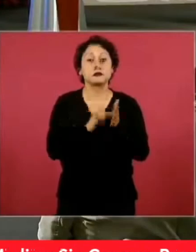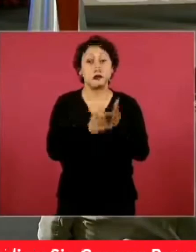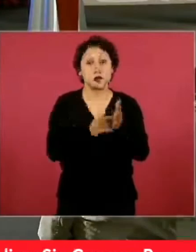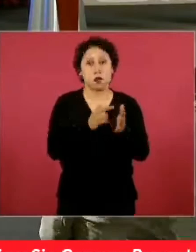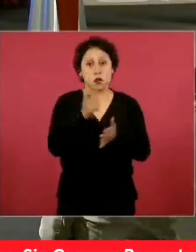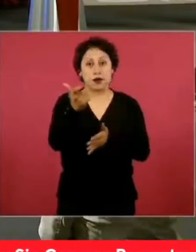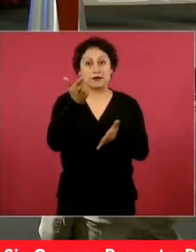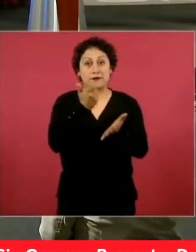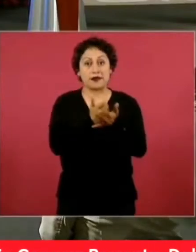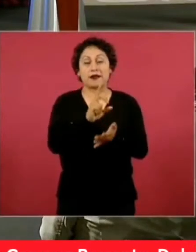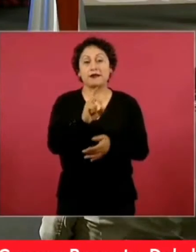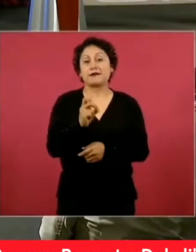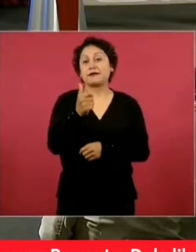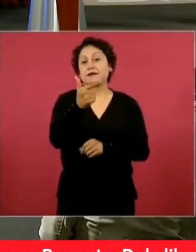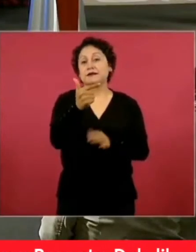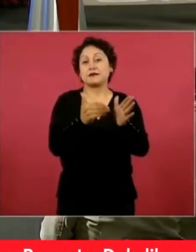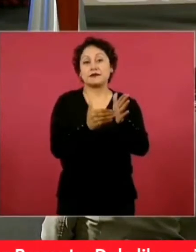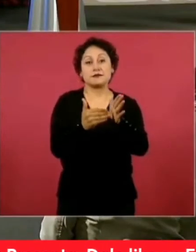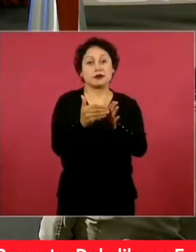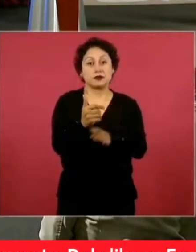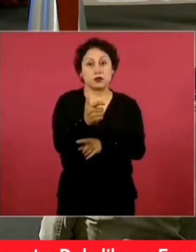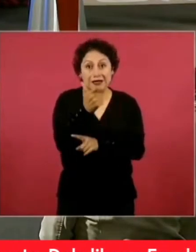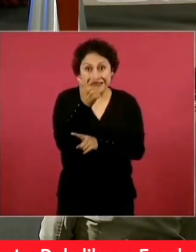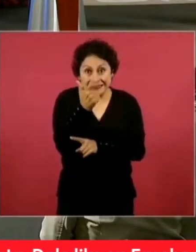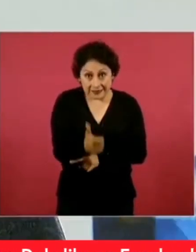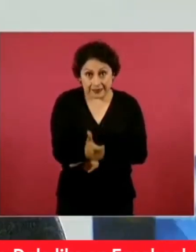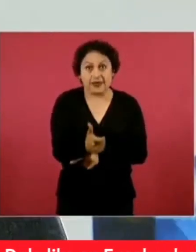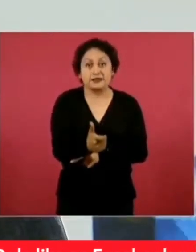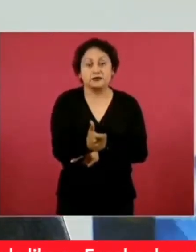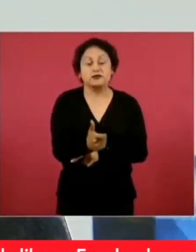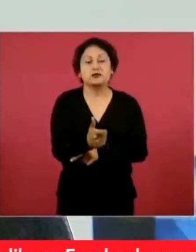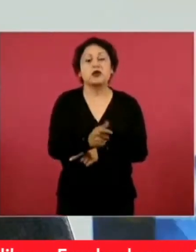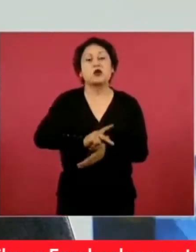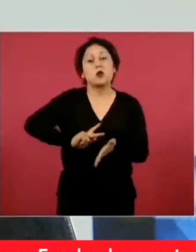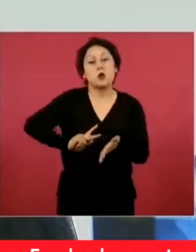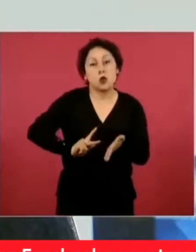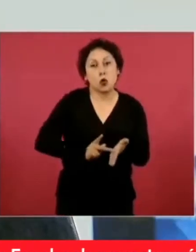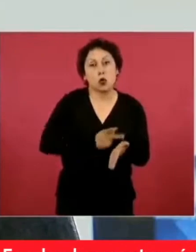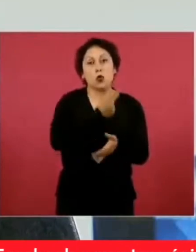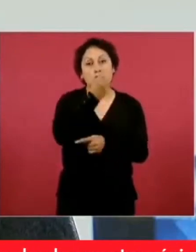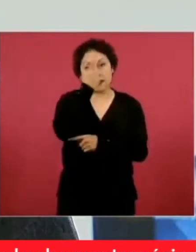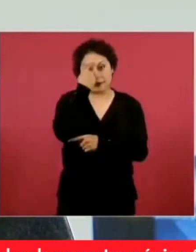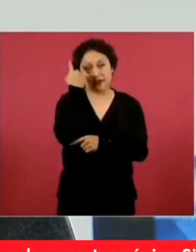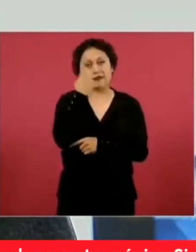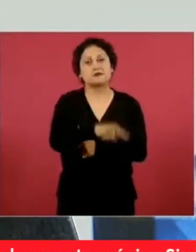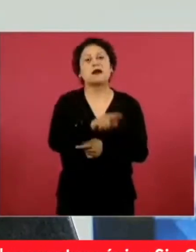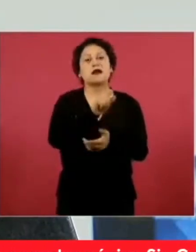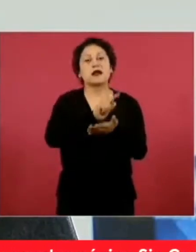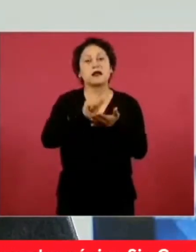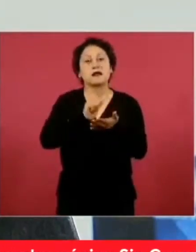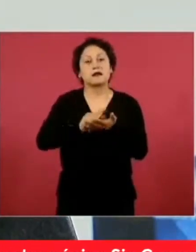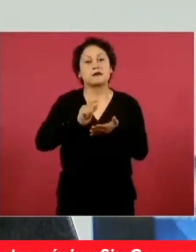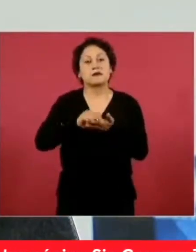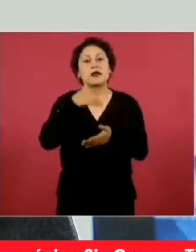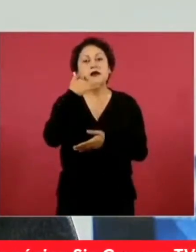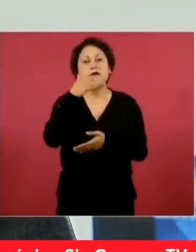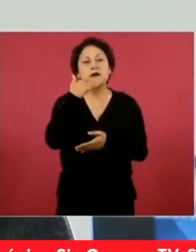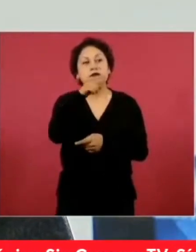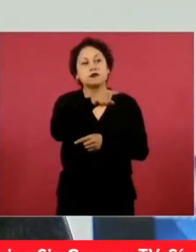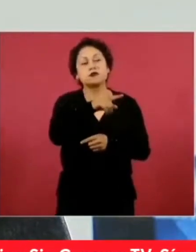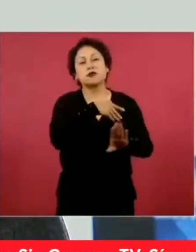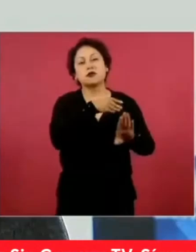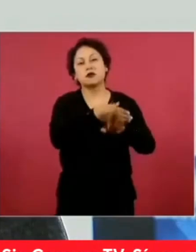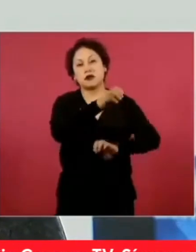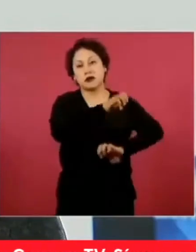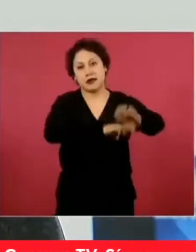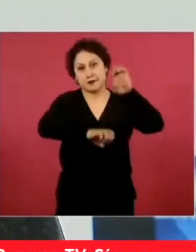37 millones de pesos y la restitución del servicio de recolección de basura a la empresa Pasa sin